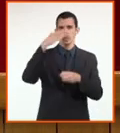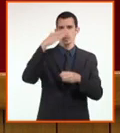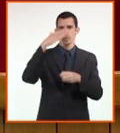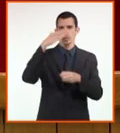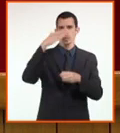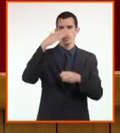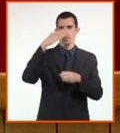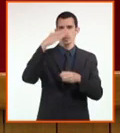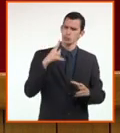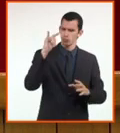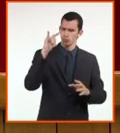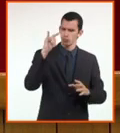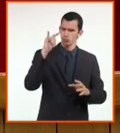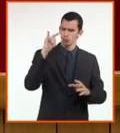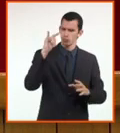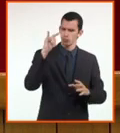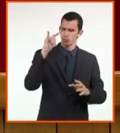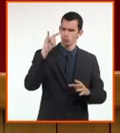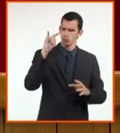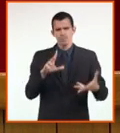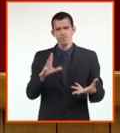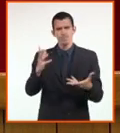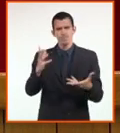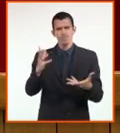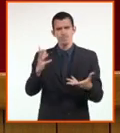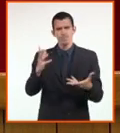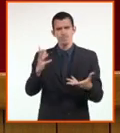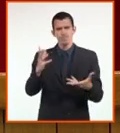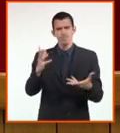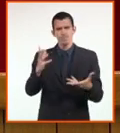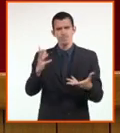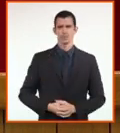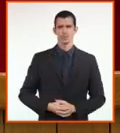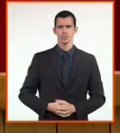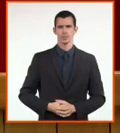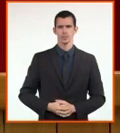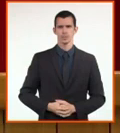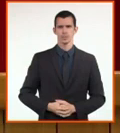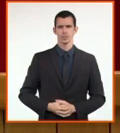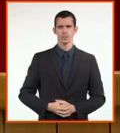siente por él. El reconocimiento para el general de ejército Raúl Castro Ruz.